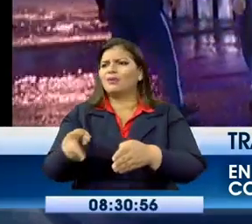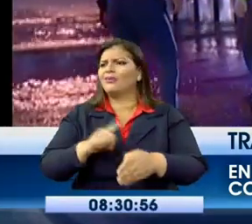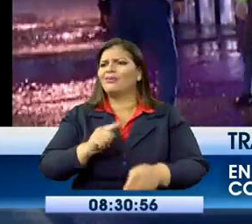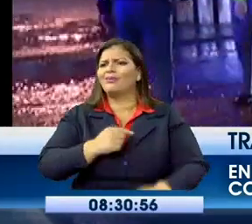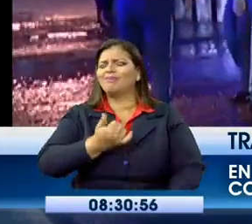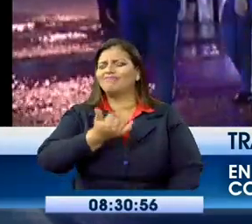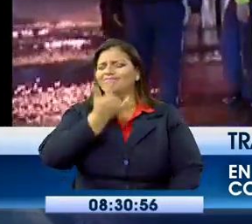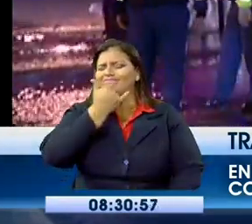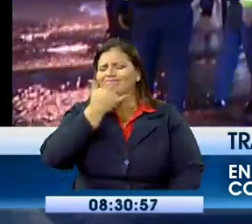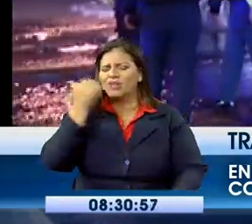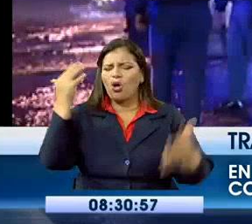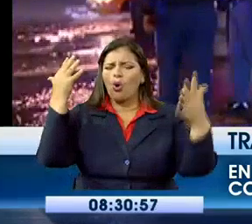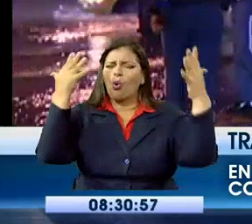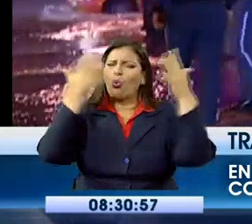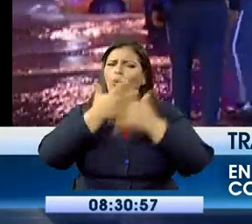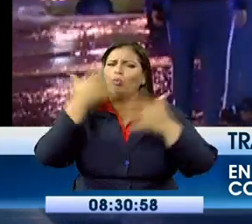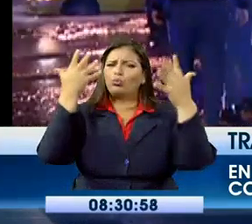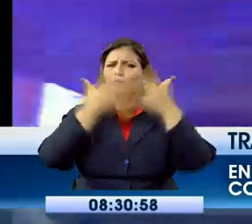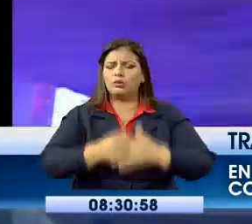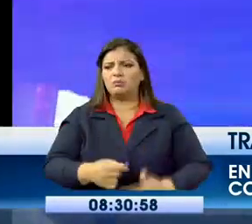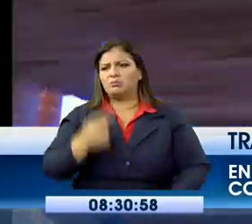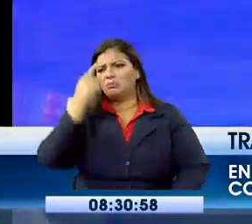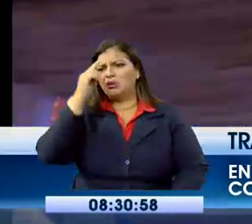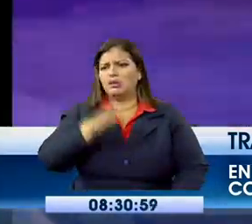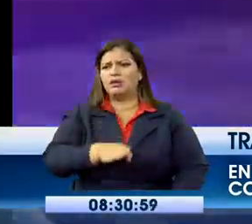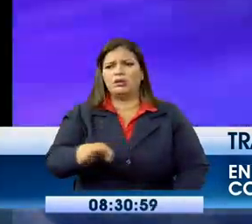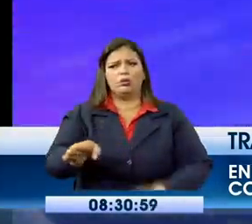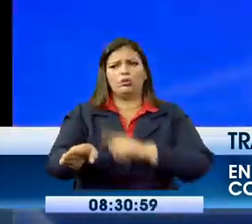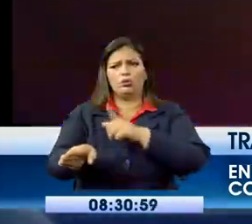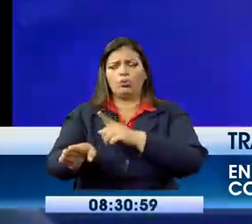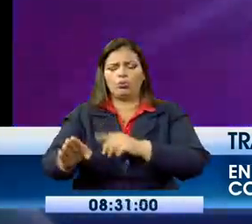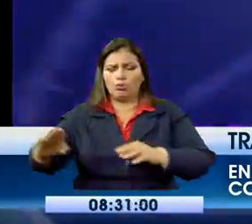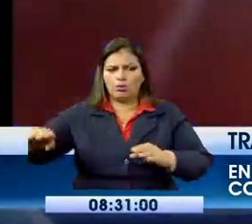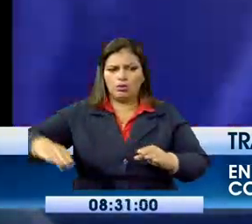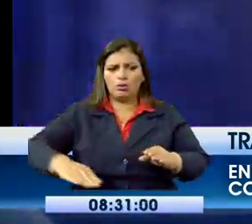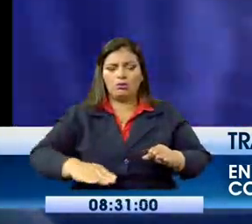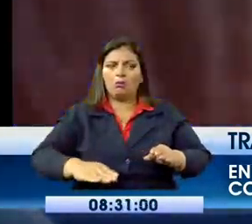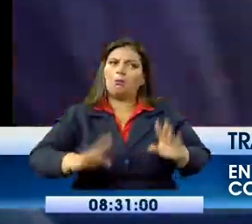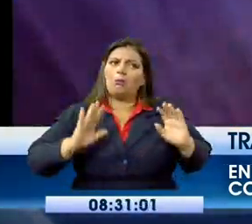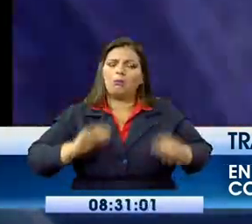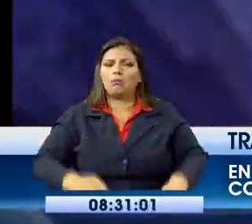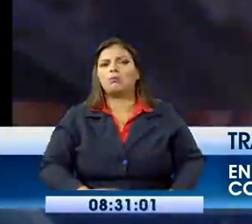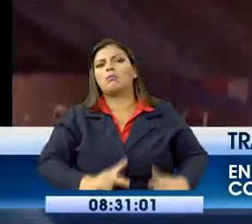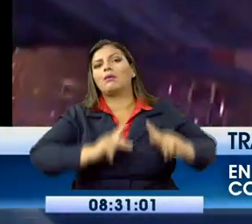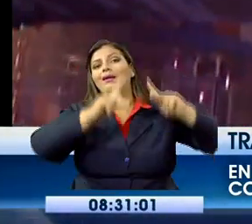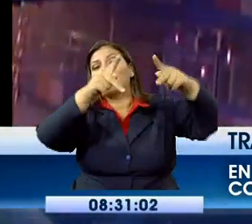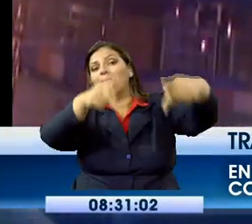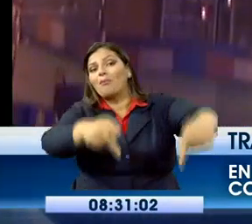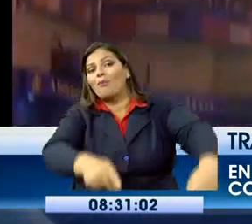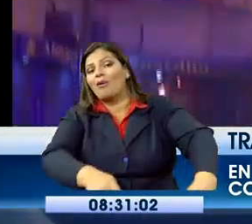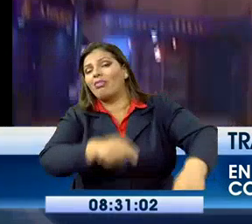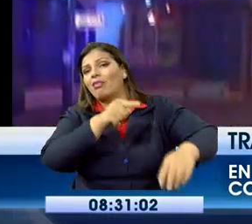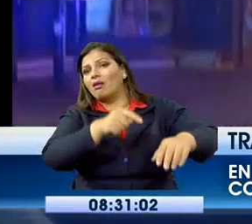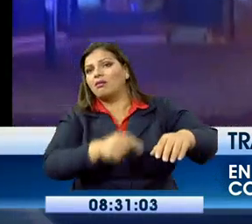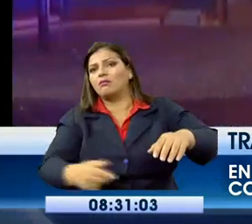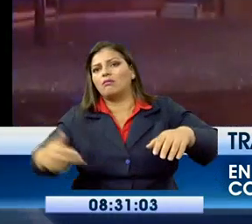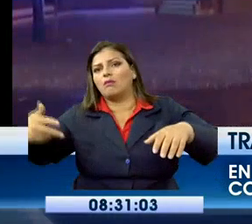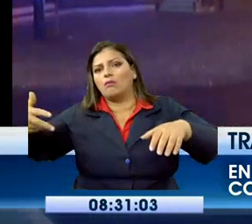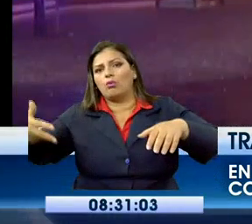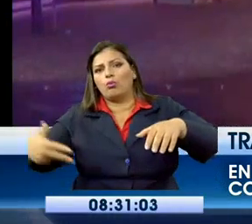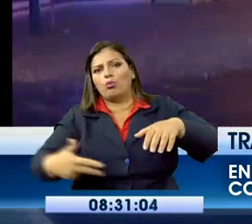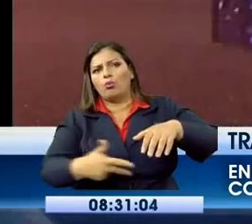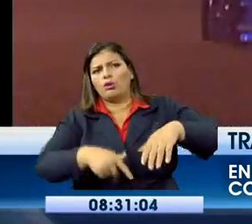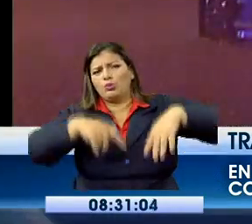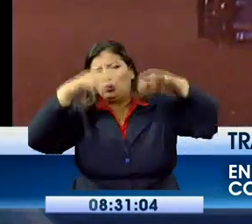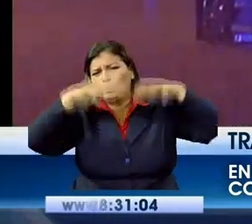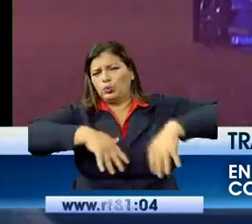aquí para girarme hacia Juan Tancamarengo, pero nunca percaté que iba a topar y como estaba